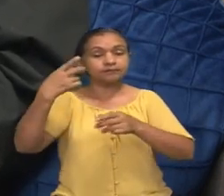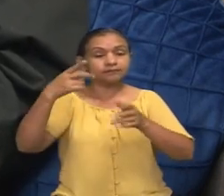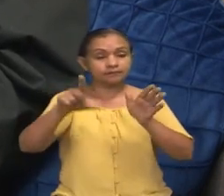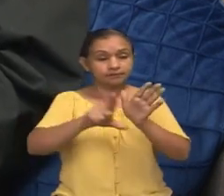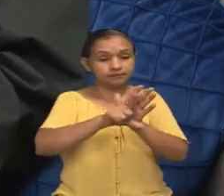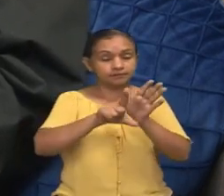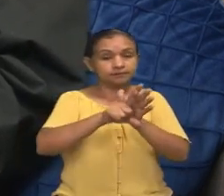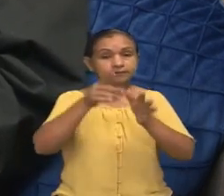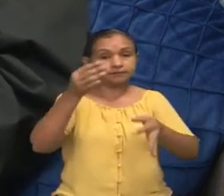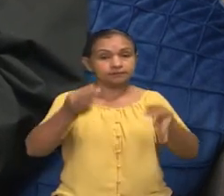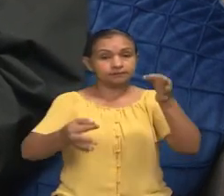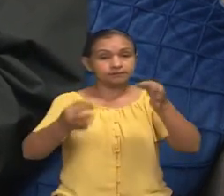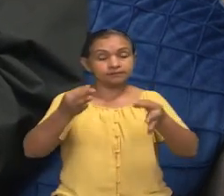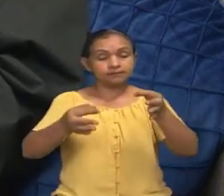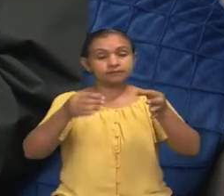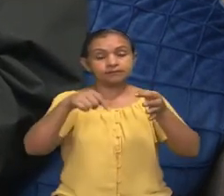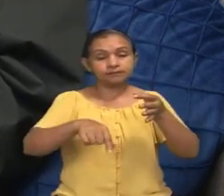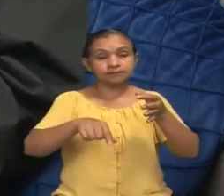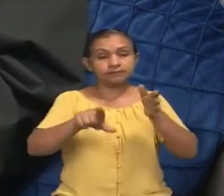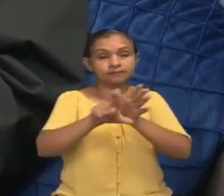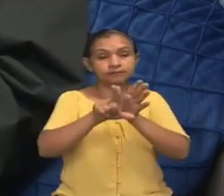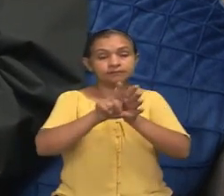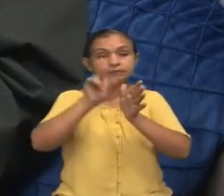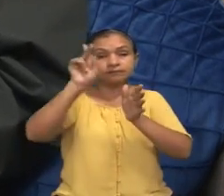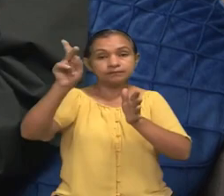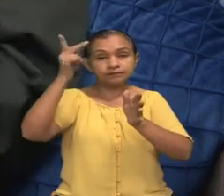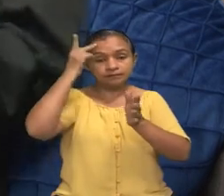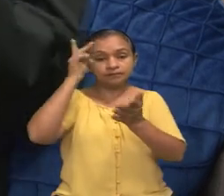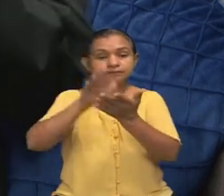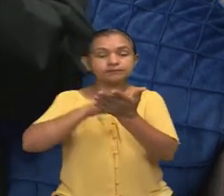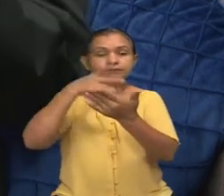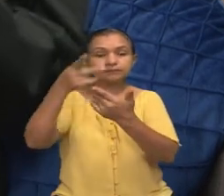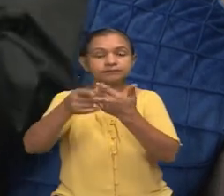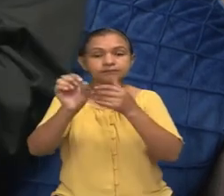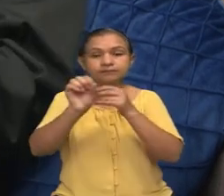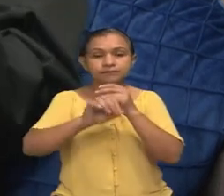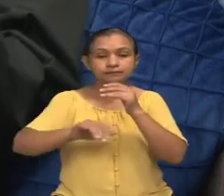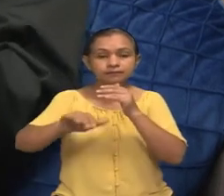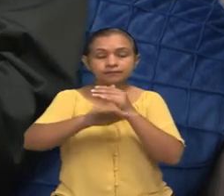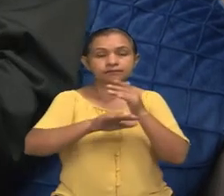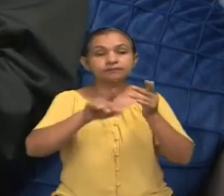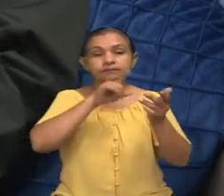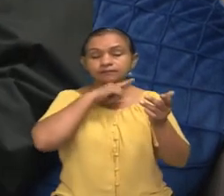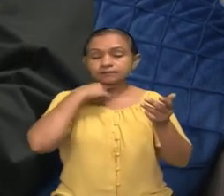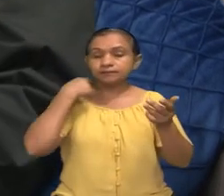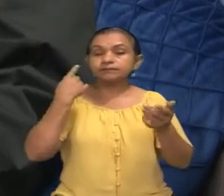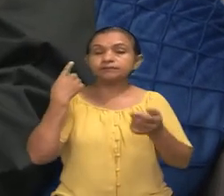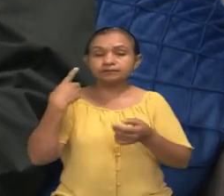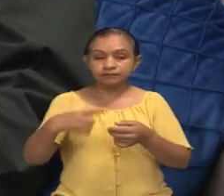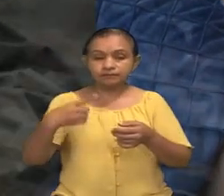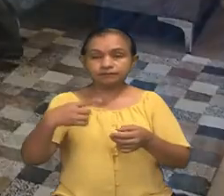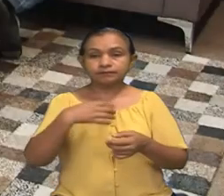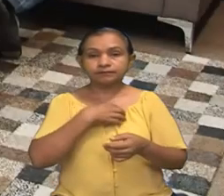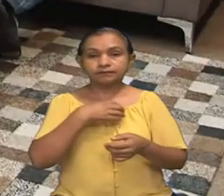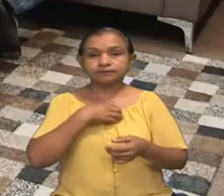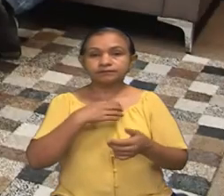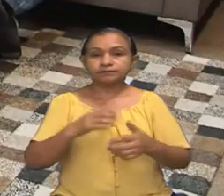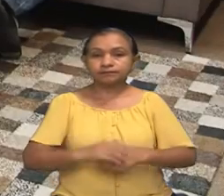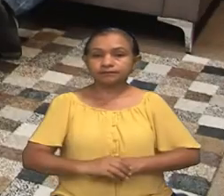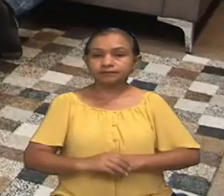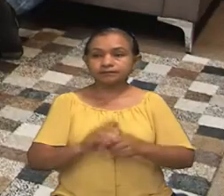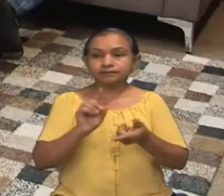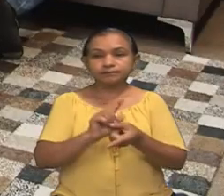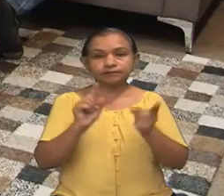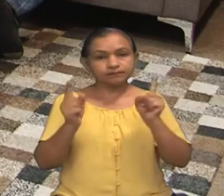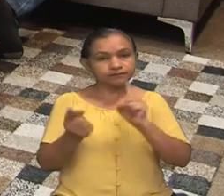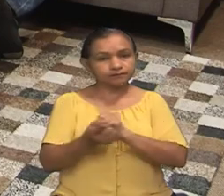jurídicas y transforma la norma jurídica en política y programas sociales. Es decir, hace vida, hace realidad nuestros derechos. Y sin duda alguna,